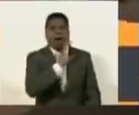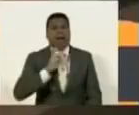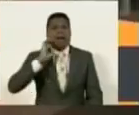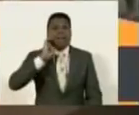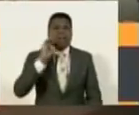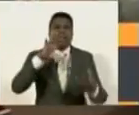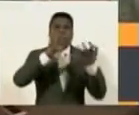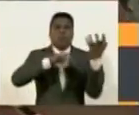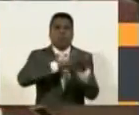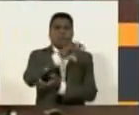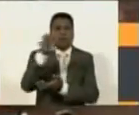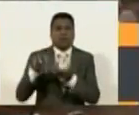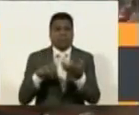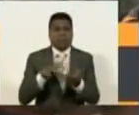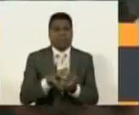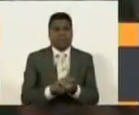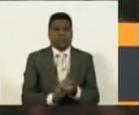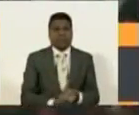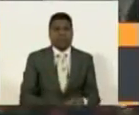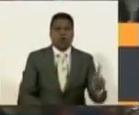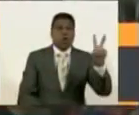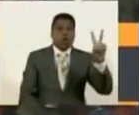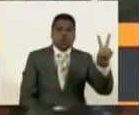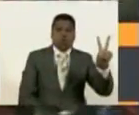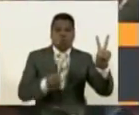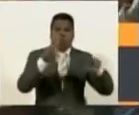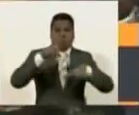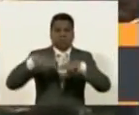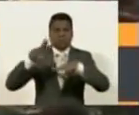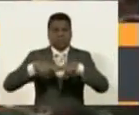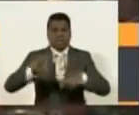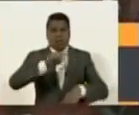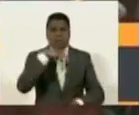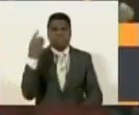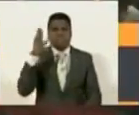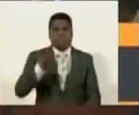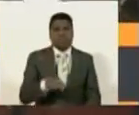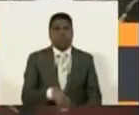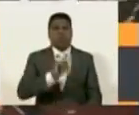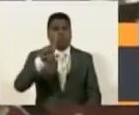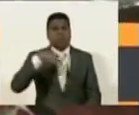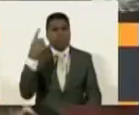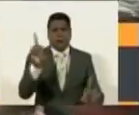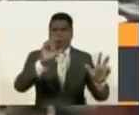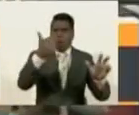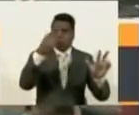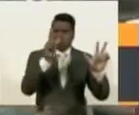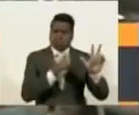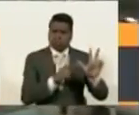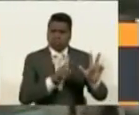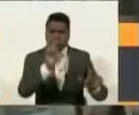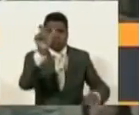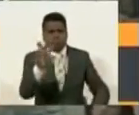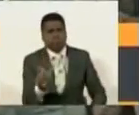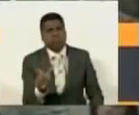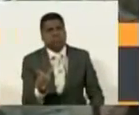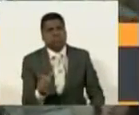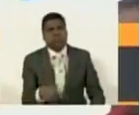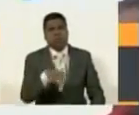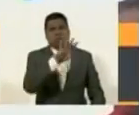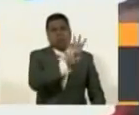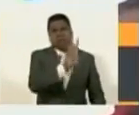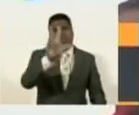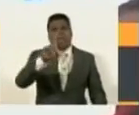la violencia, 11 muertos, entre ellos dos niños. Luego la salida esta del monstruo Ramo Verde, 43